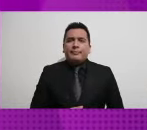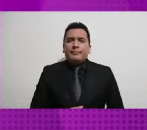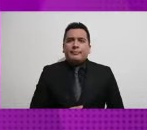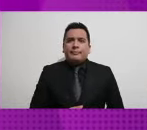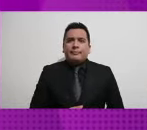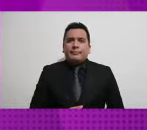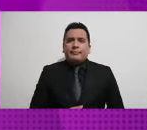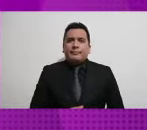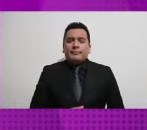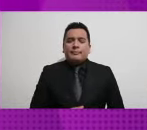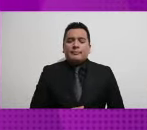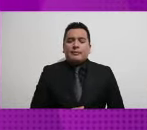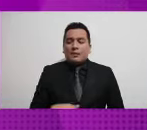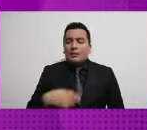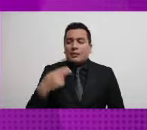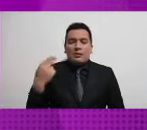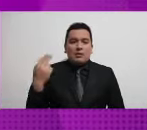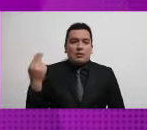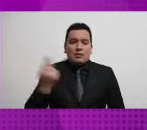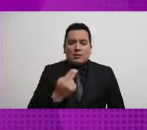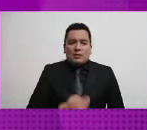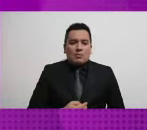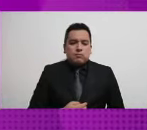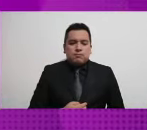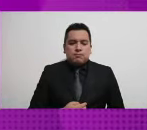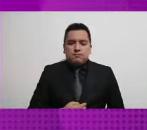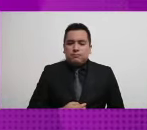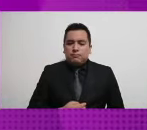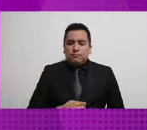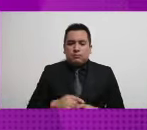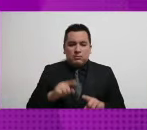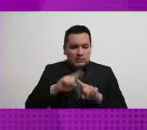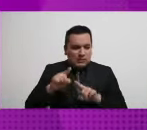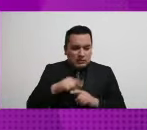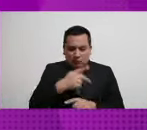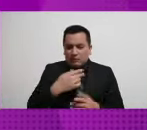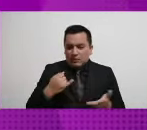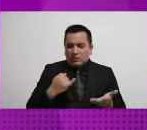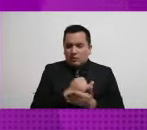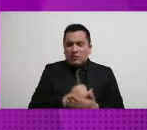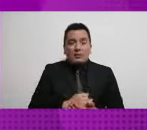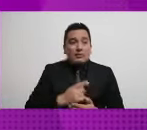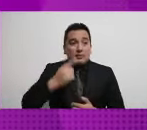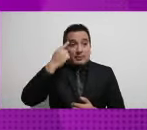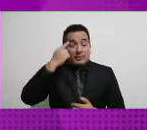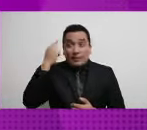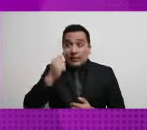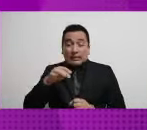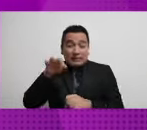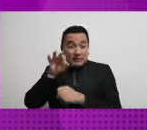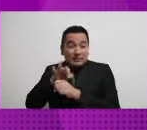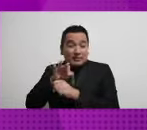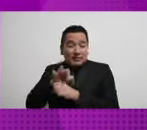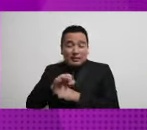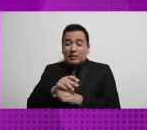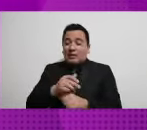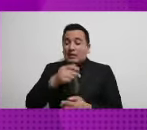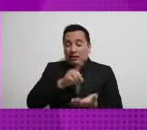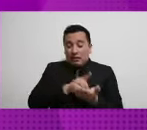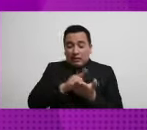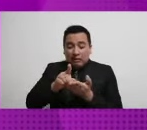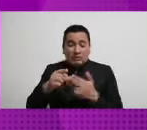a tendencia a adoptar las medidas que resulten necesarias para proteger todos los